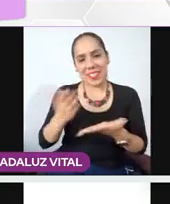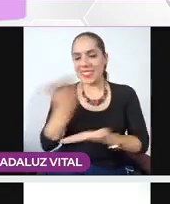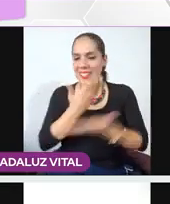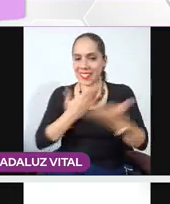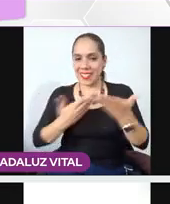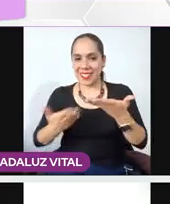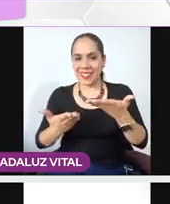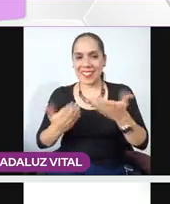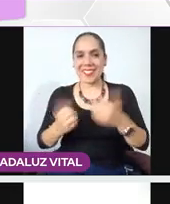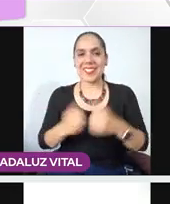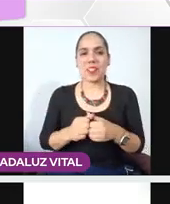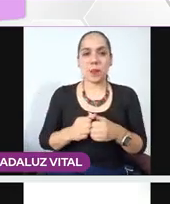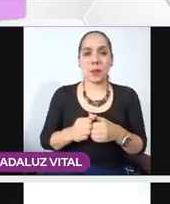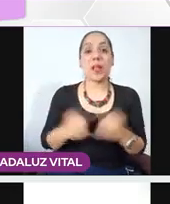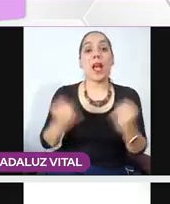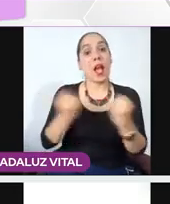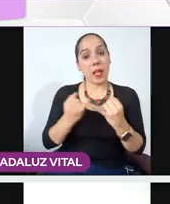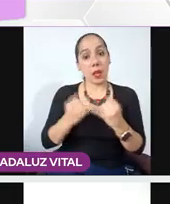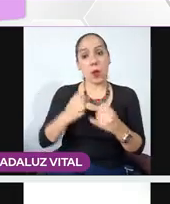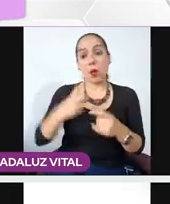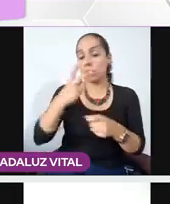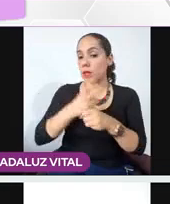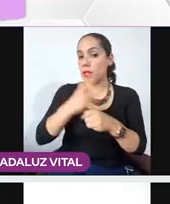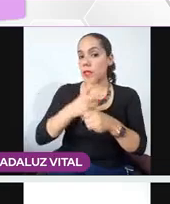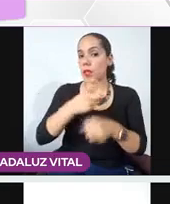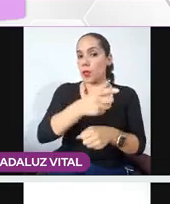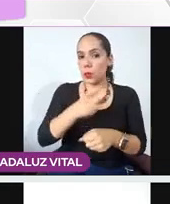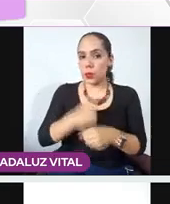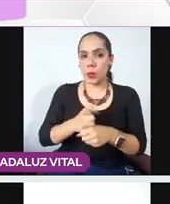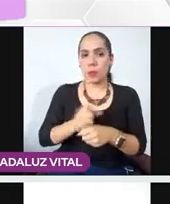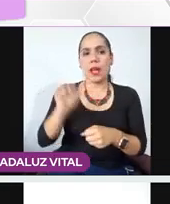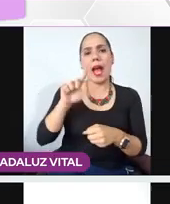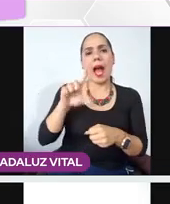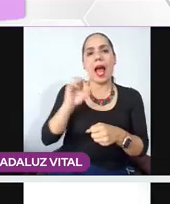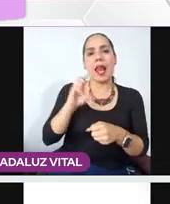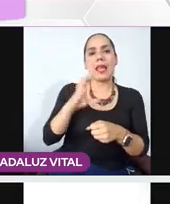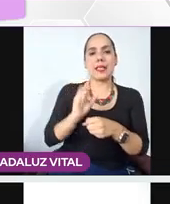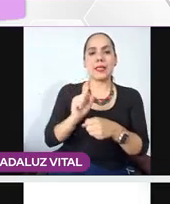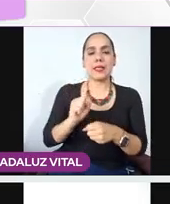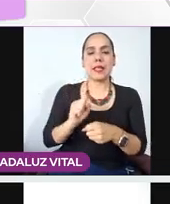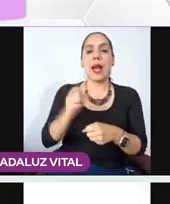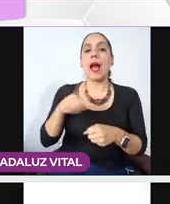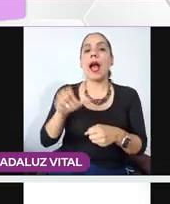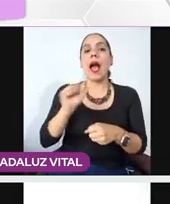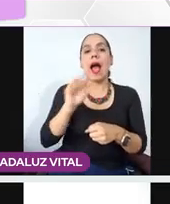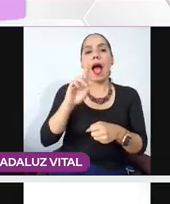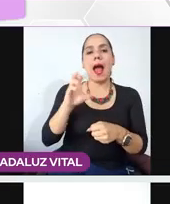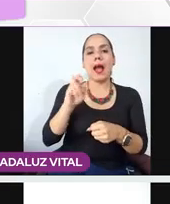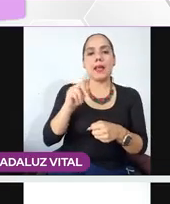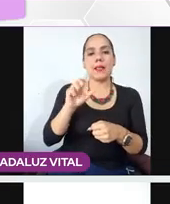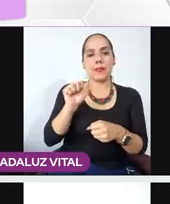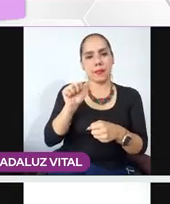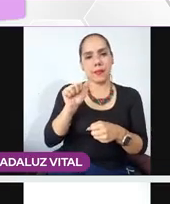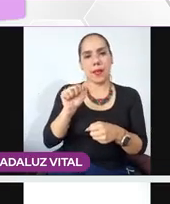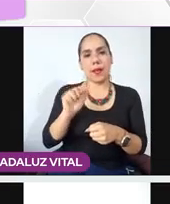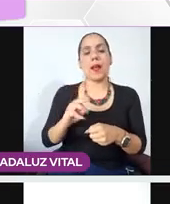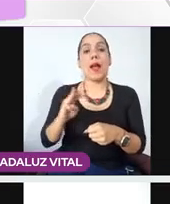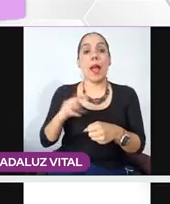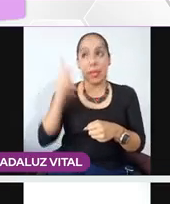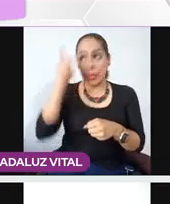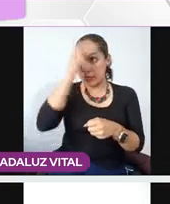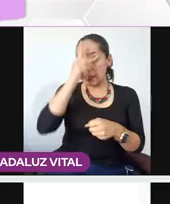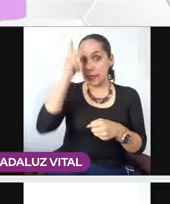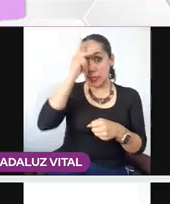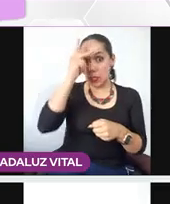la licenciada Alicia Arista Amado. Ella es estudiosa o estudió licenciatura en psicología en la Universidad